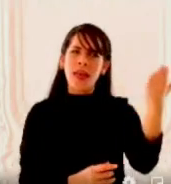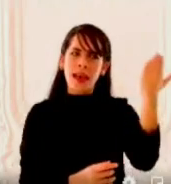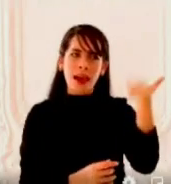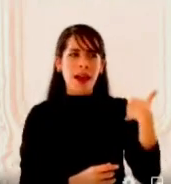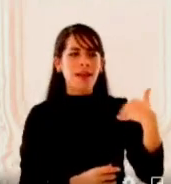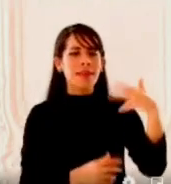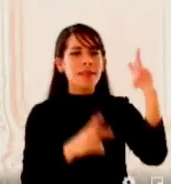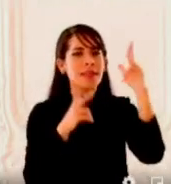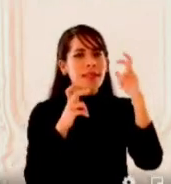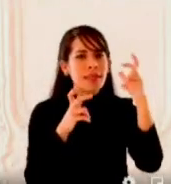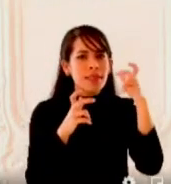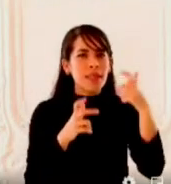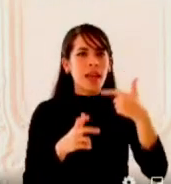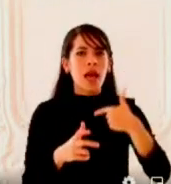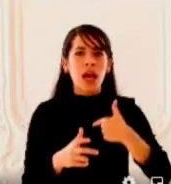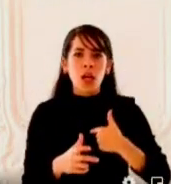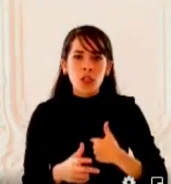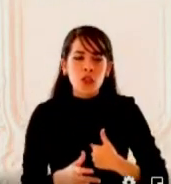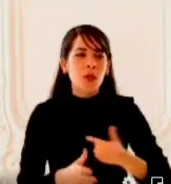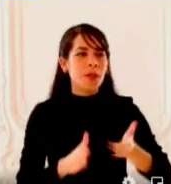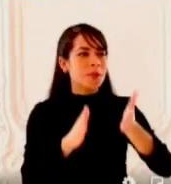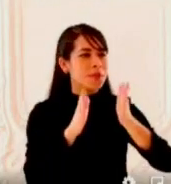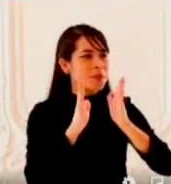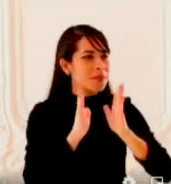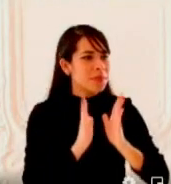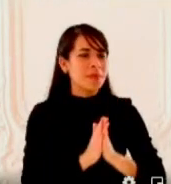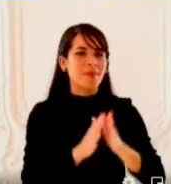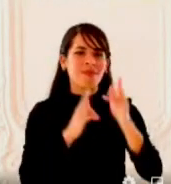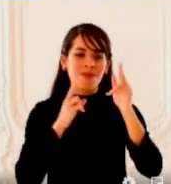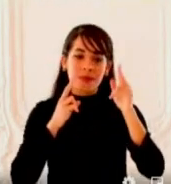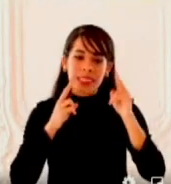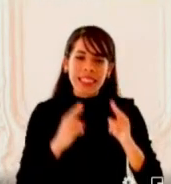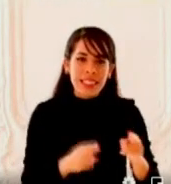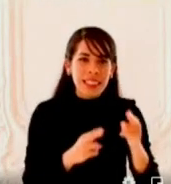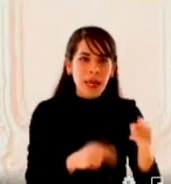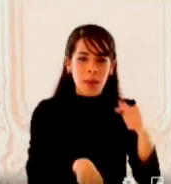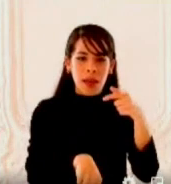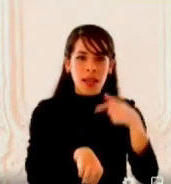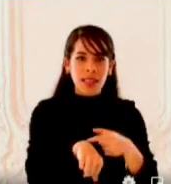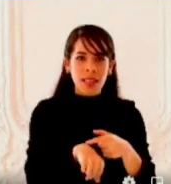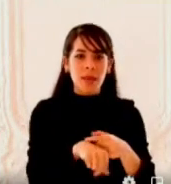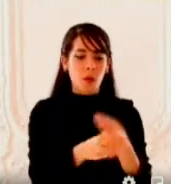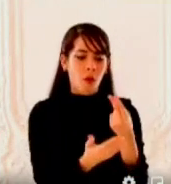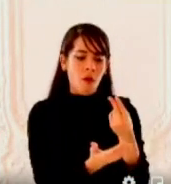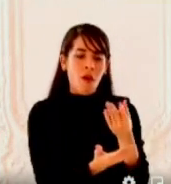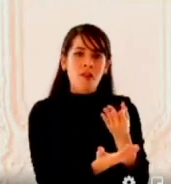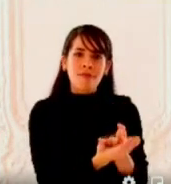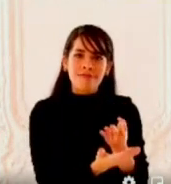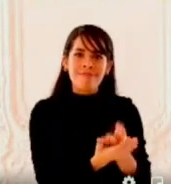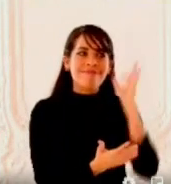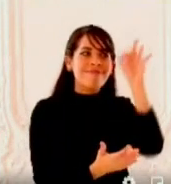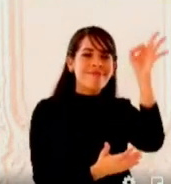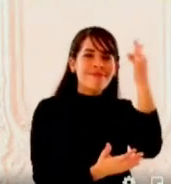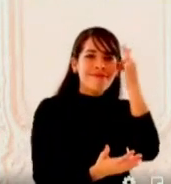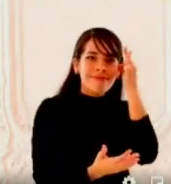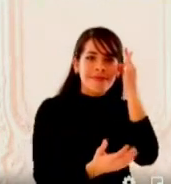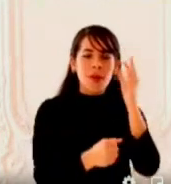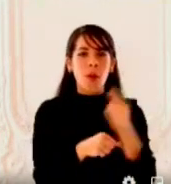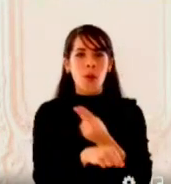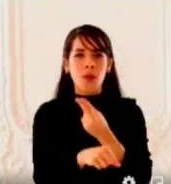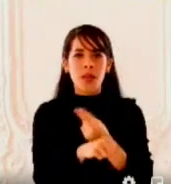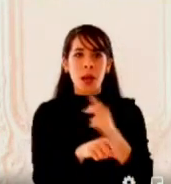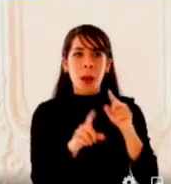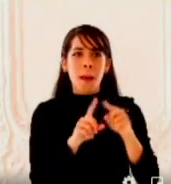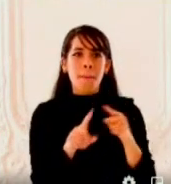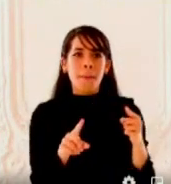he reclamado mayor agilidad hace mucho tiempo en el uso de los fondos federales. Y si se fijan, todos aquí están hablando